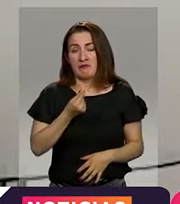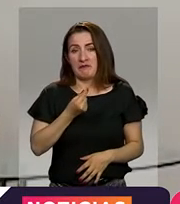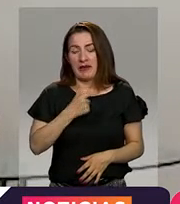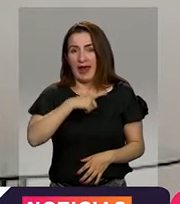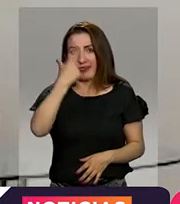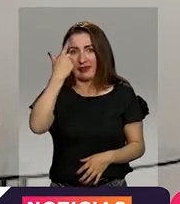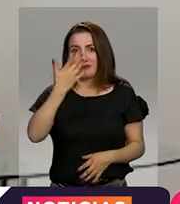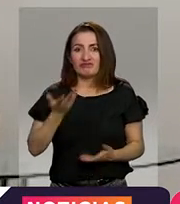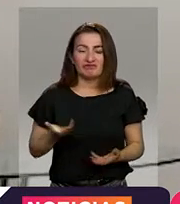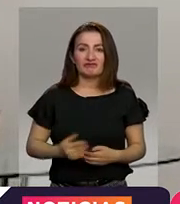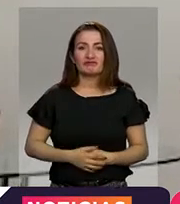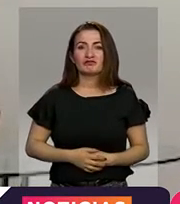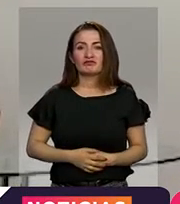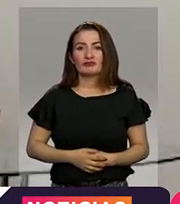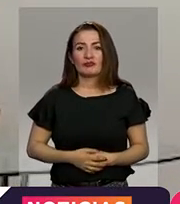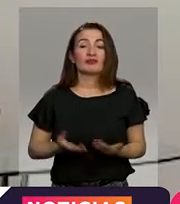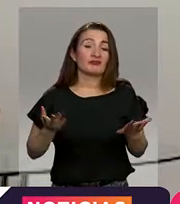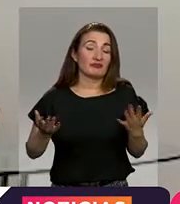y